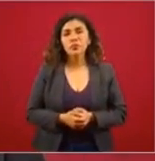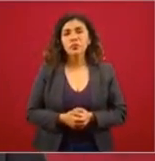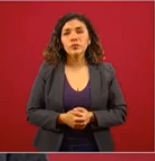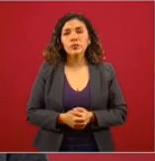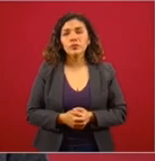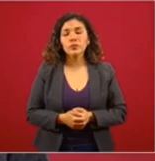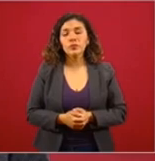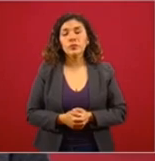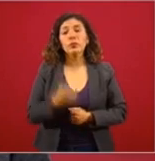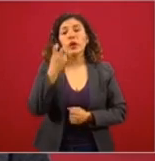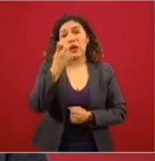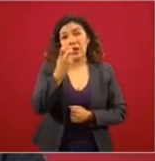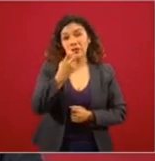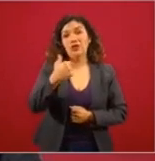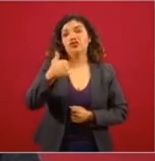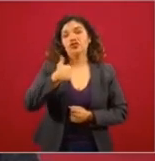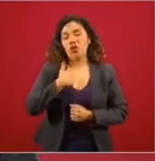ese va a ser el legado,